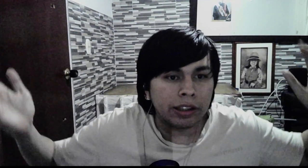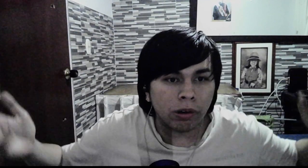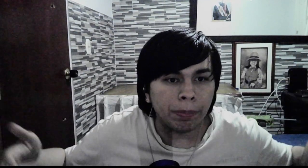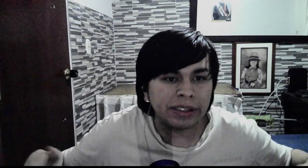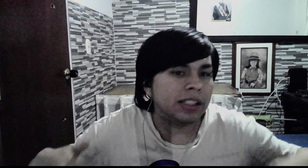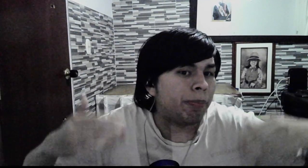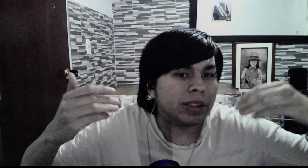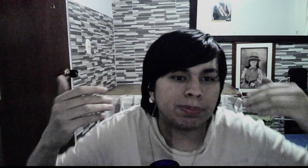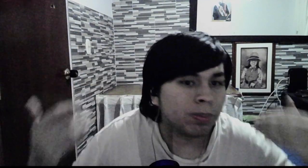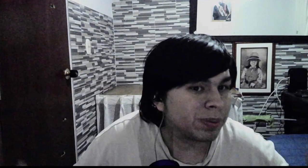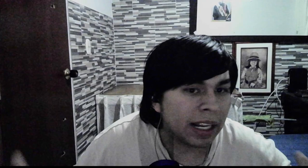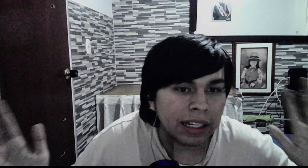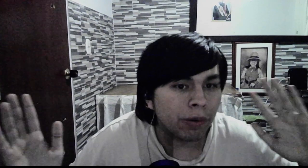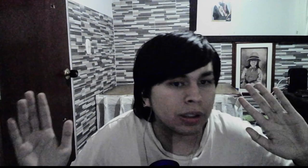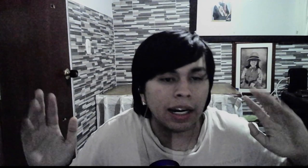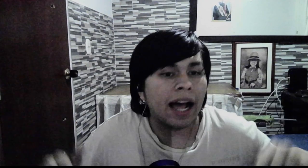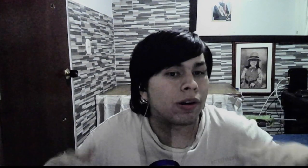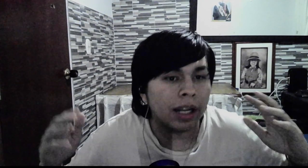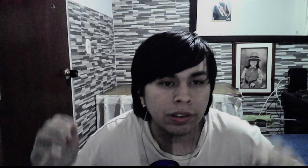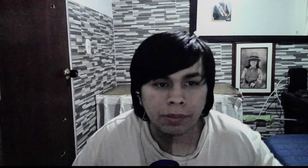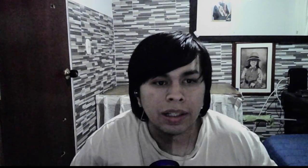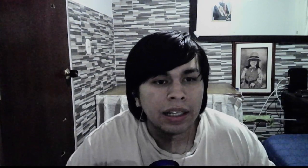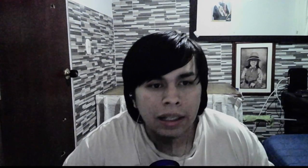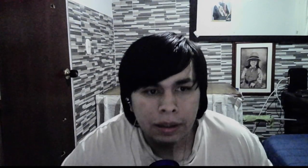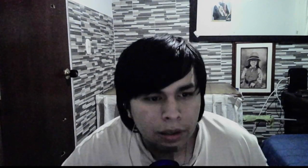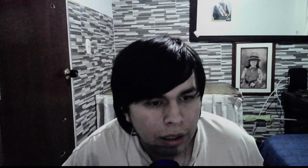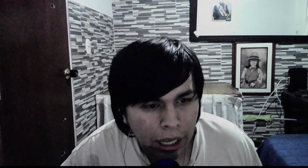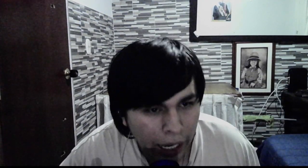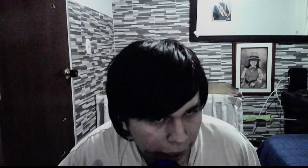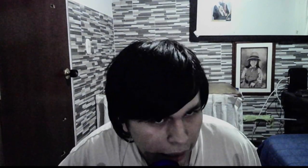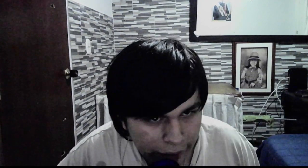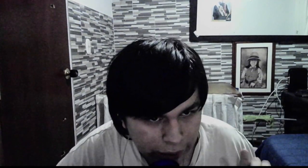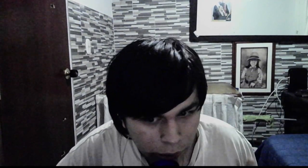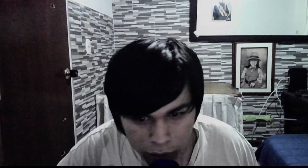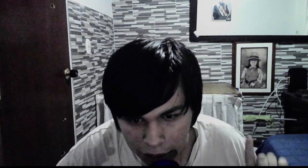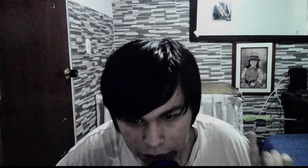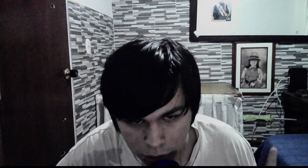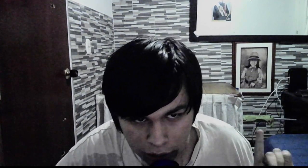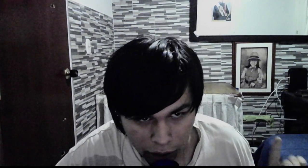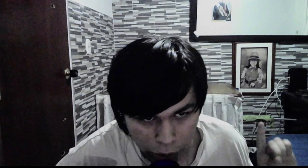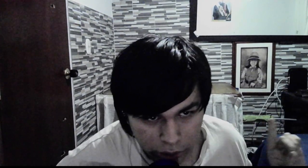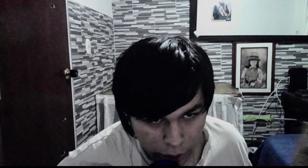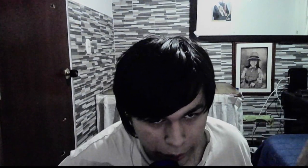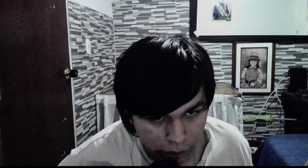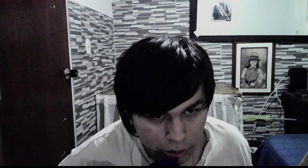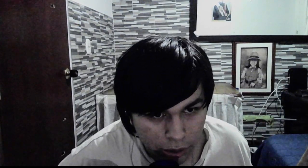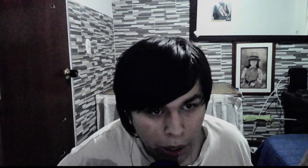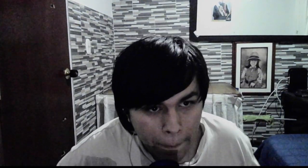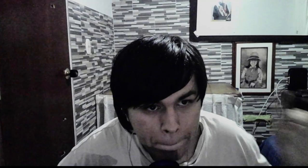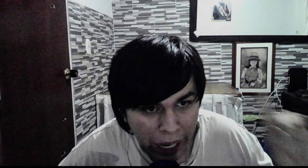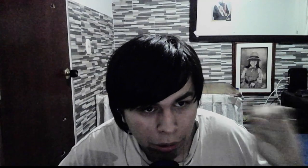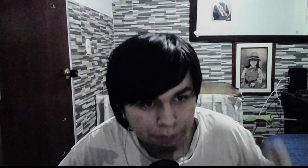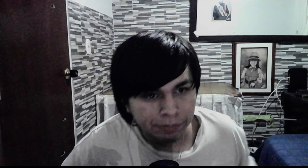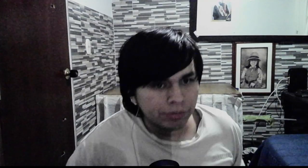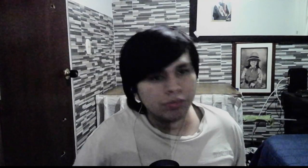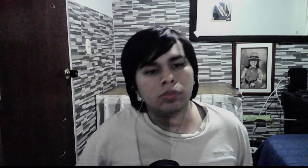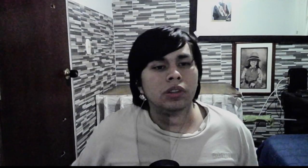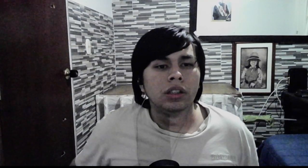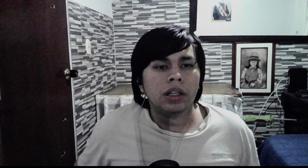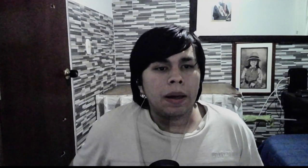qué le tocó al presidente pues salir a votar a Rolando él intentó hacer las cosas que Debi hacer bien